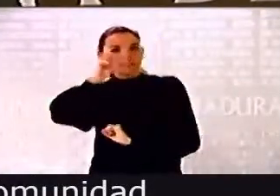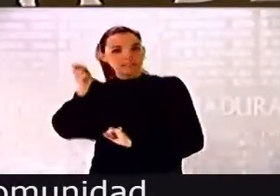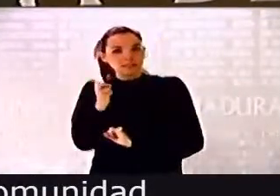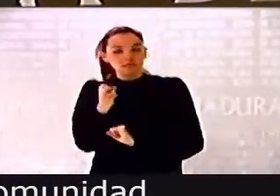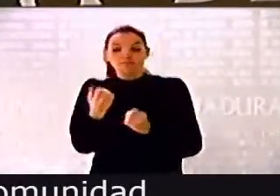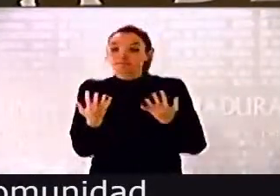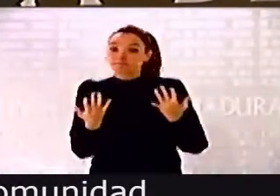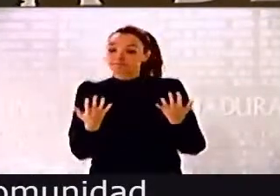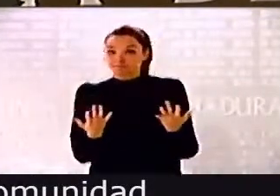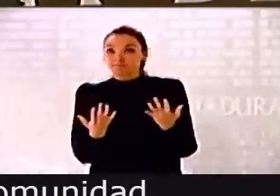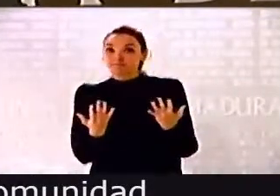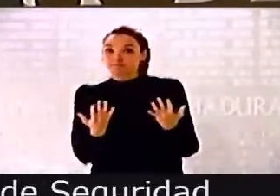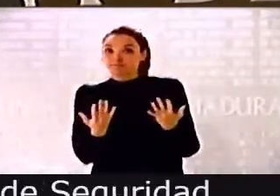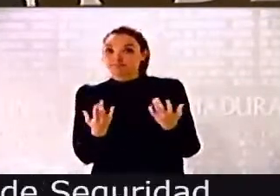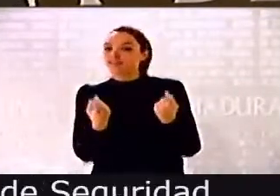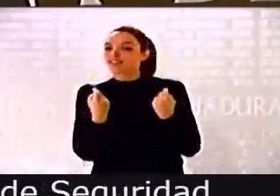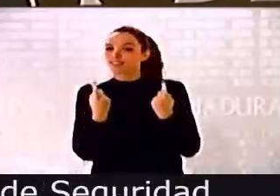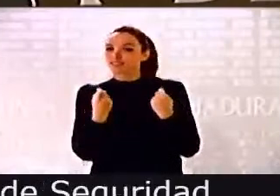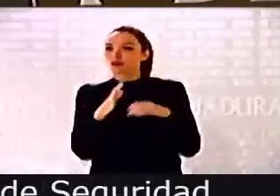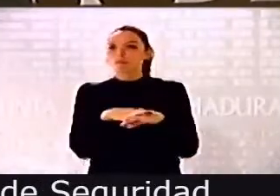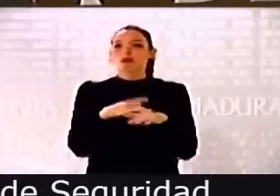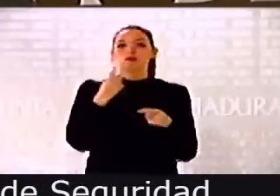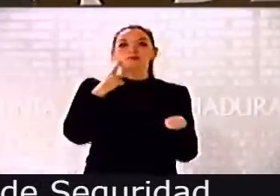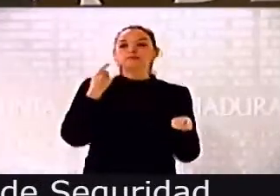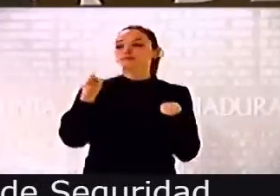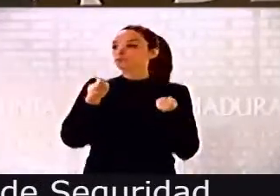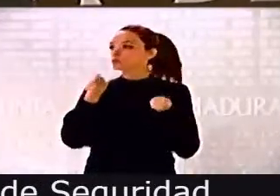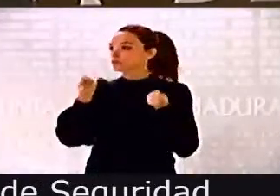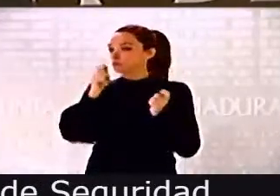activos para controlar a las personas.